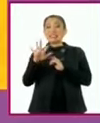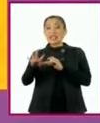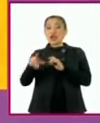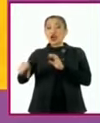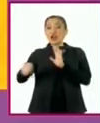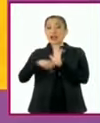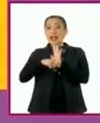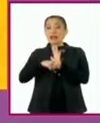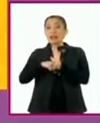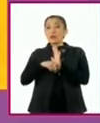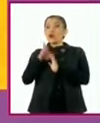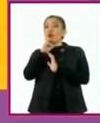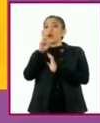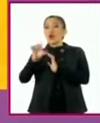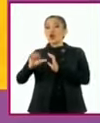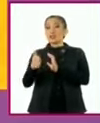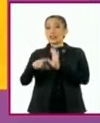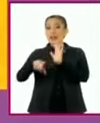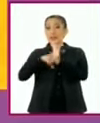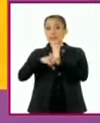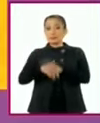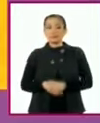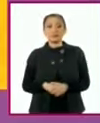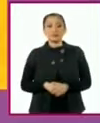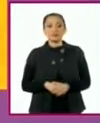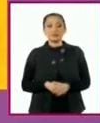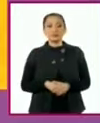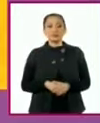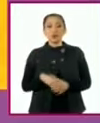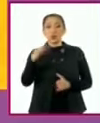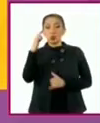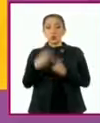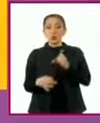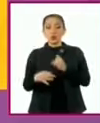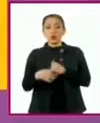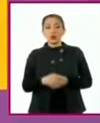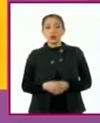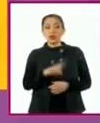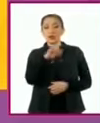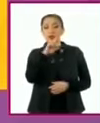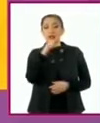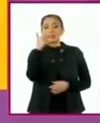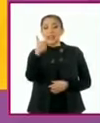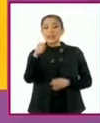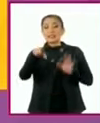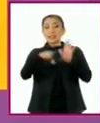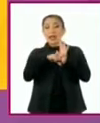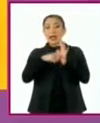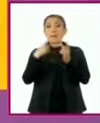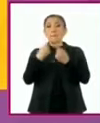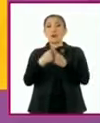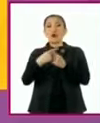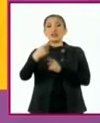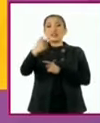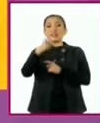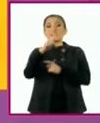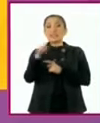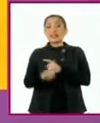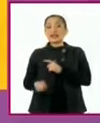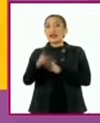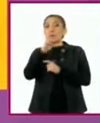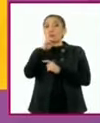negativo igual a 11 negativo. Y finalmente, 6 negativo por Z es